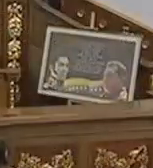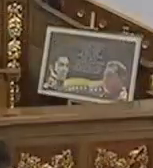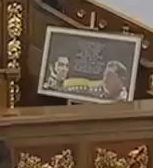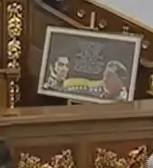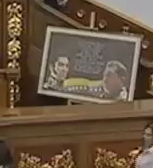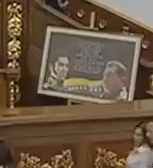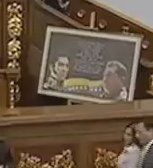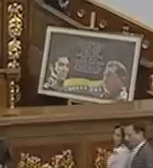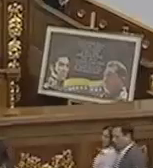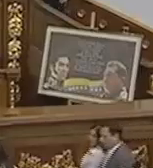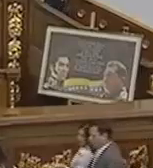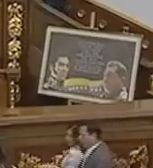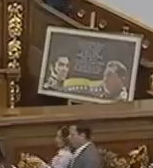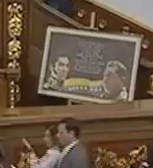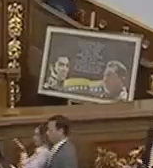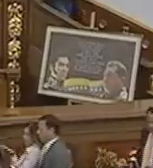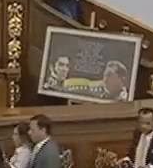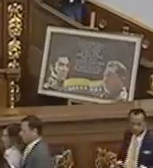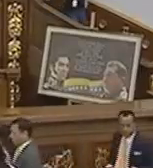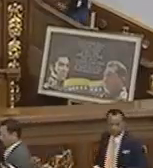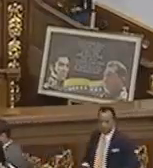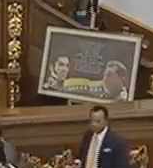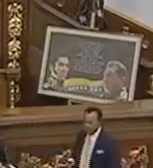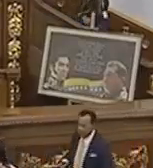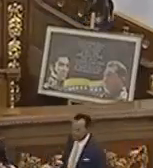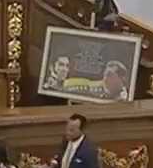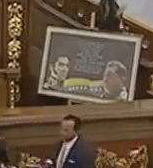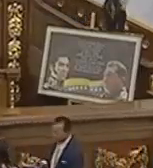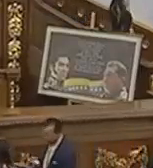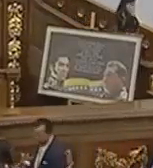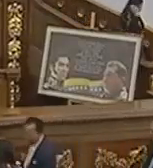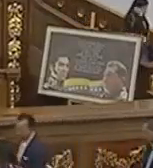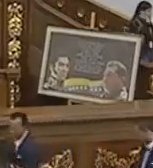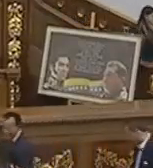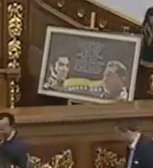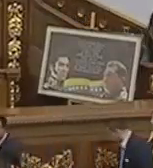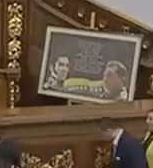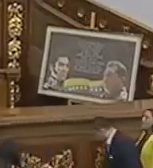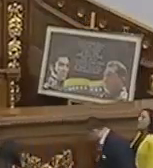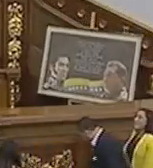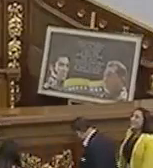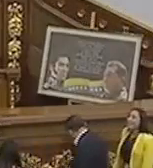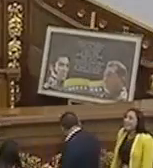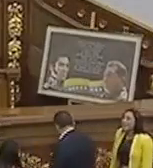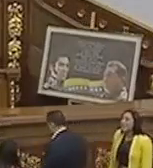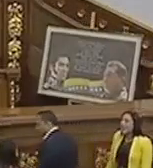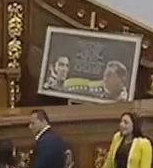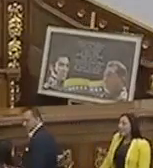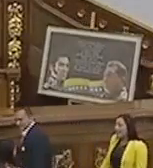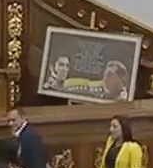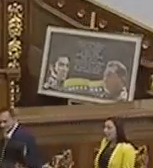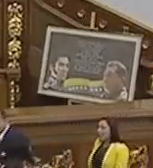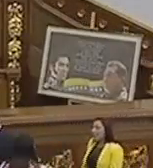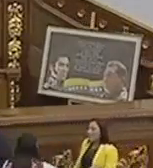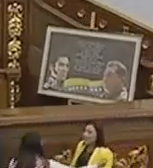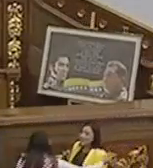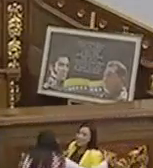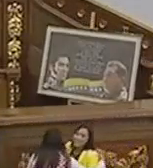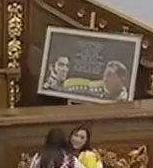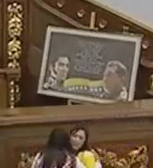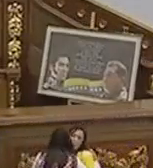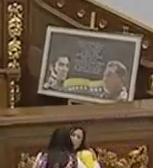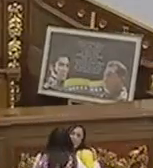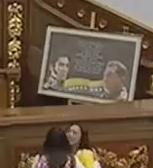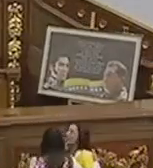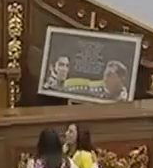a todas y a todos a mantenerse en nuestra sintonía, no sin antes recordarles que la información parlamentaria de primera mano la consigue por